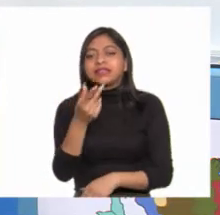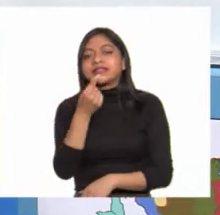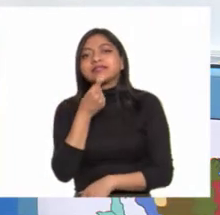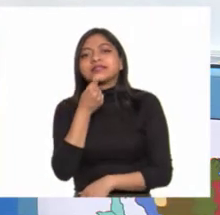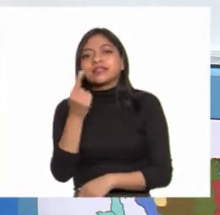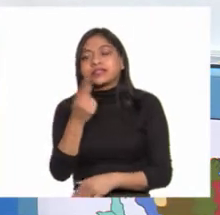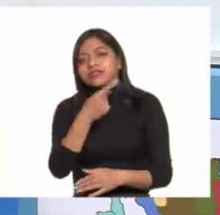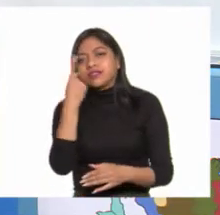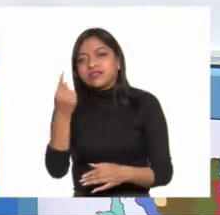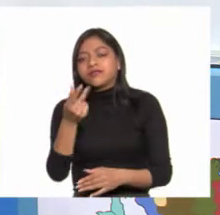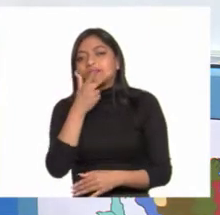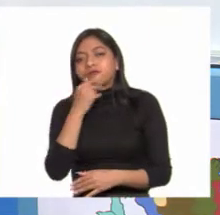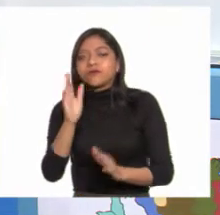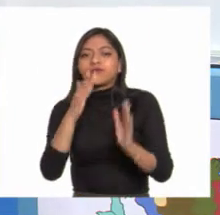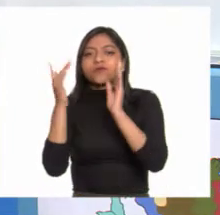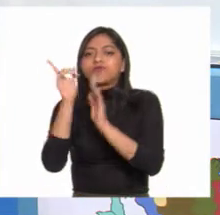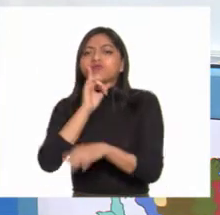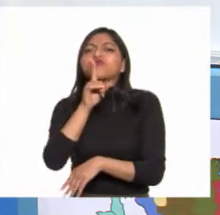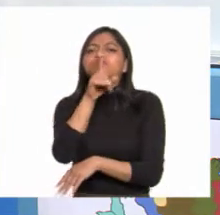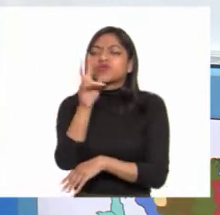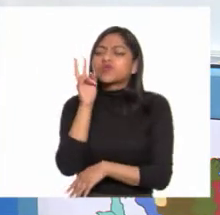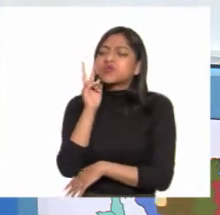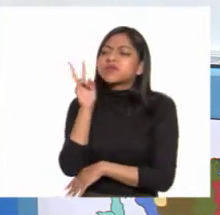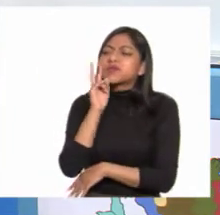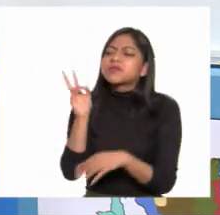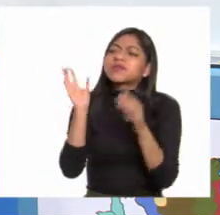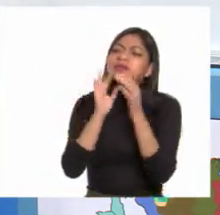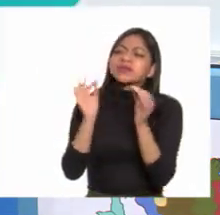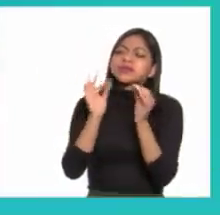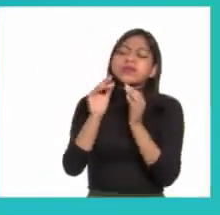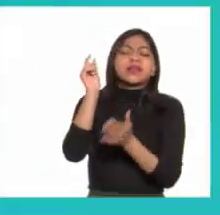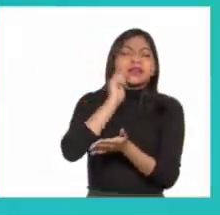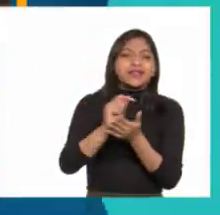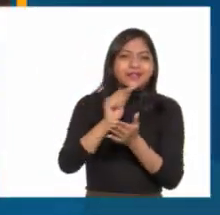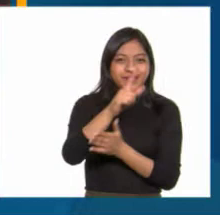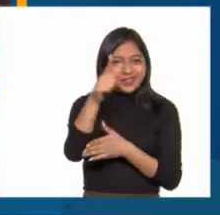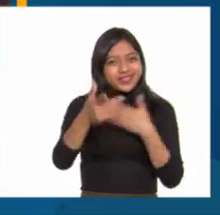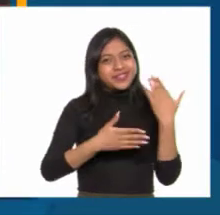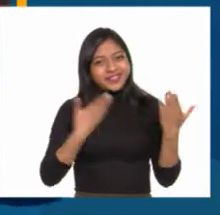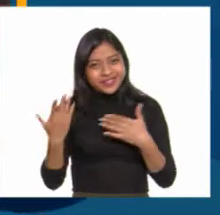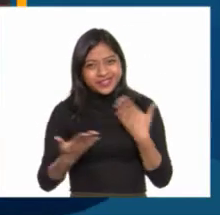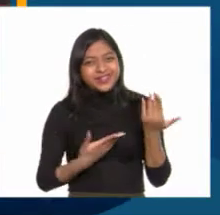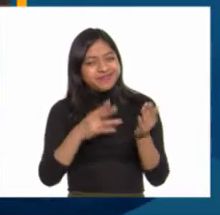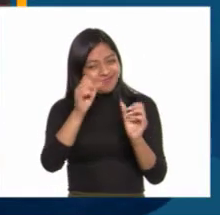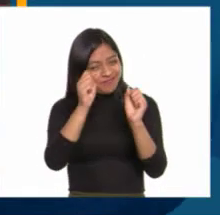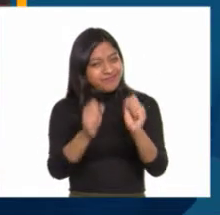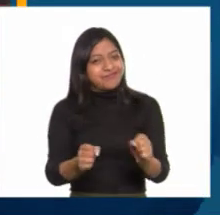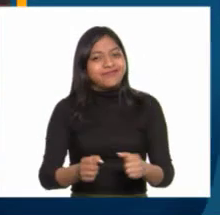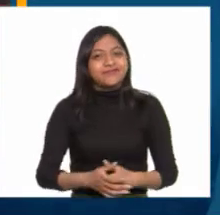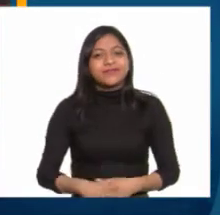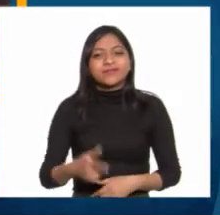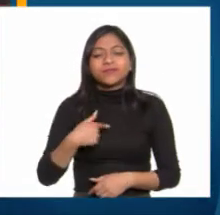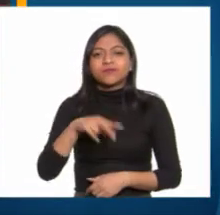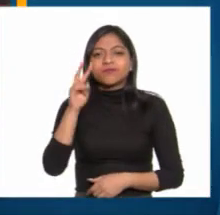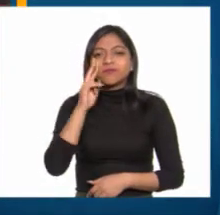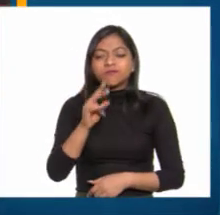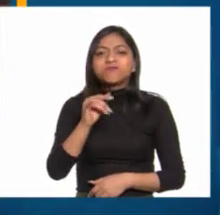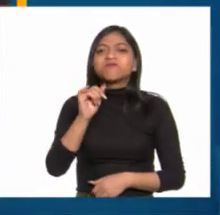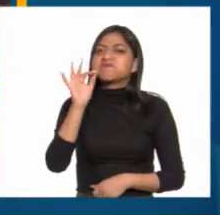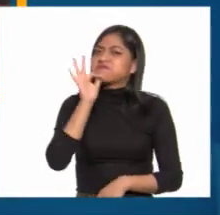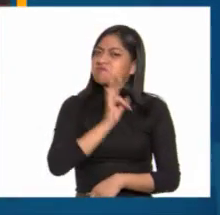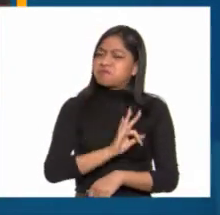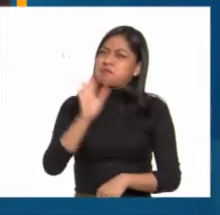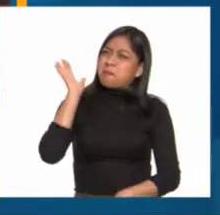camión? Jueguen a describir lo que observan y verán que se van a divertir mucho, ¿eh? Veo que es posible agregar